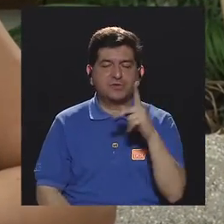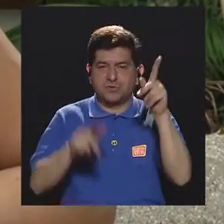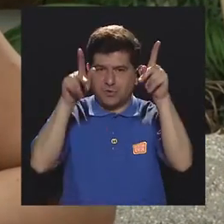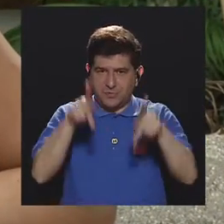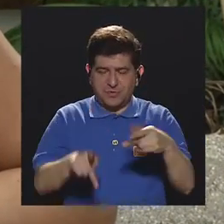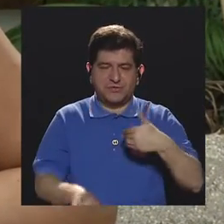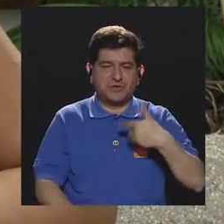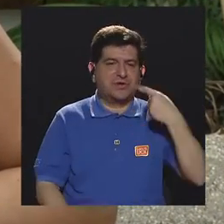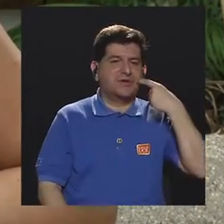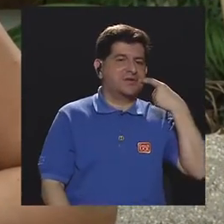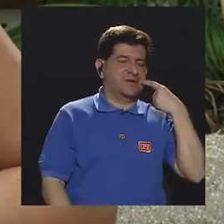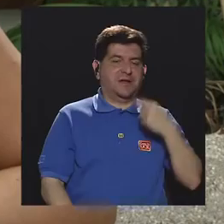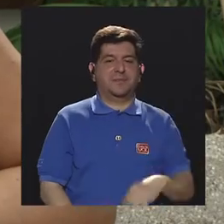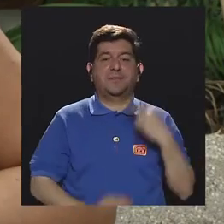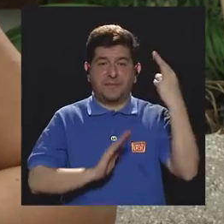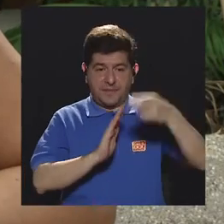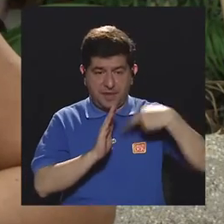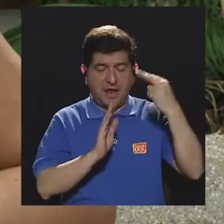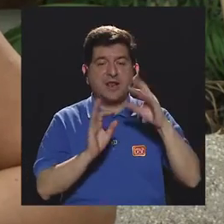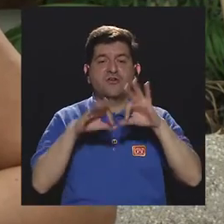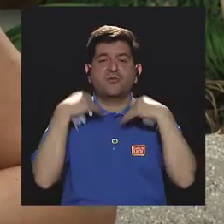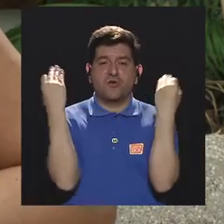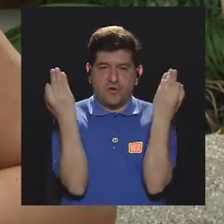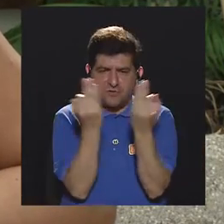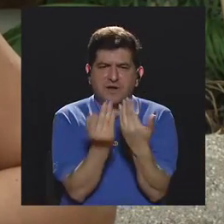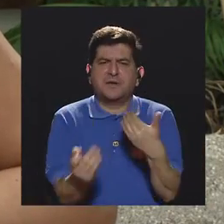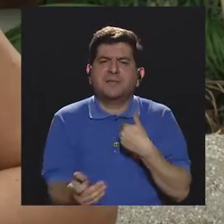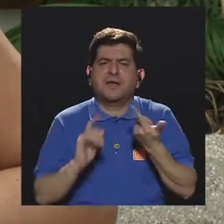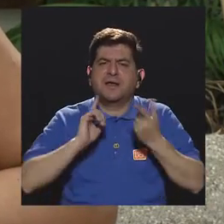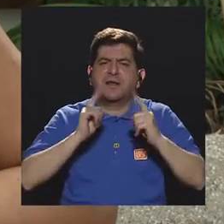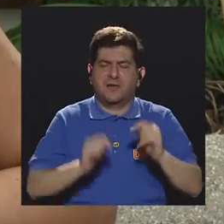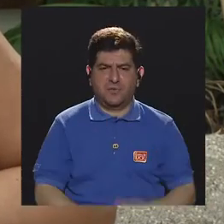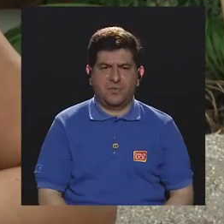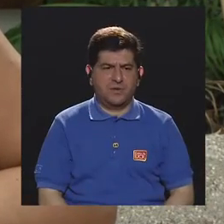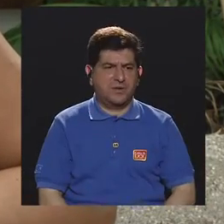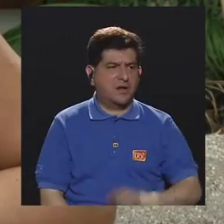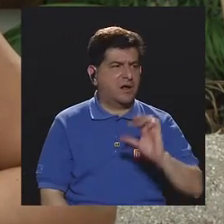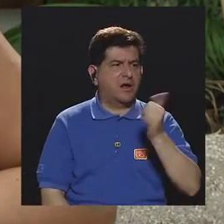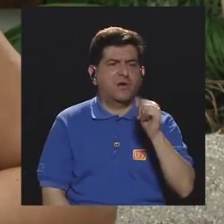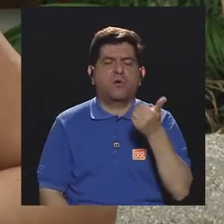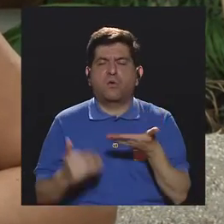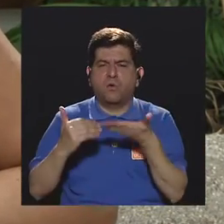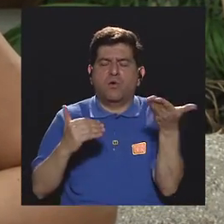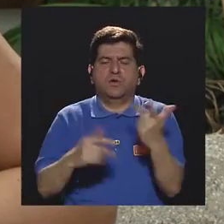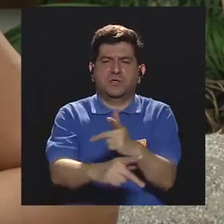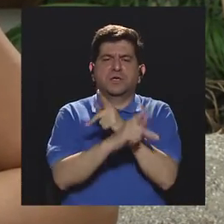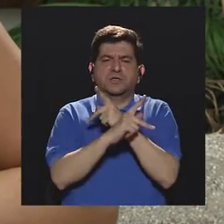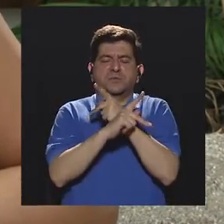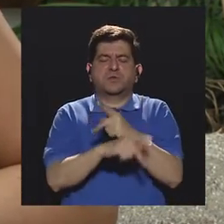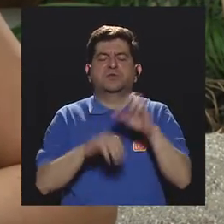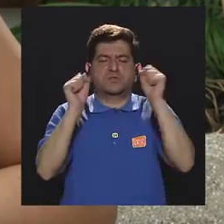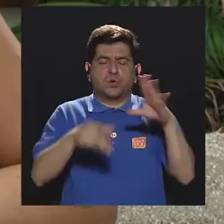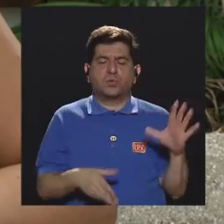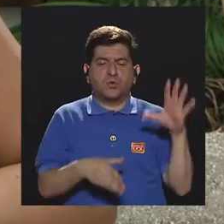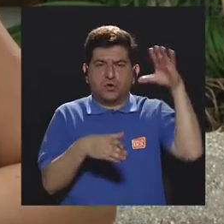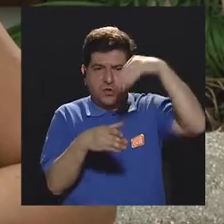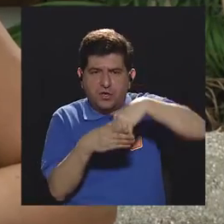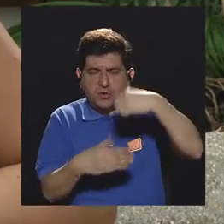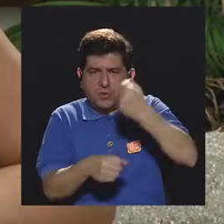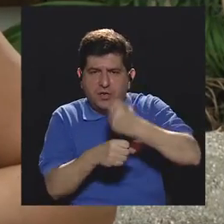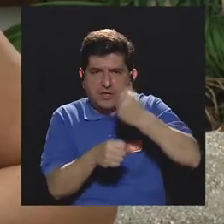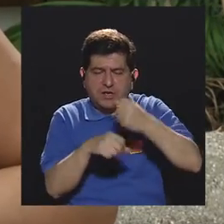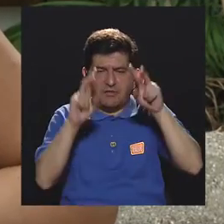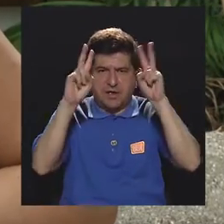la persona la que tiene la adicción. ¿Qué rol la familia? ¿Qué rol tiene la familia? ¿Y qué otros factores protectores podríamos incluir